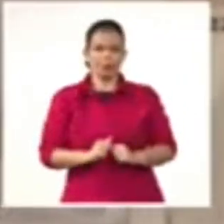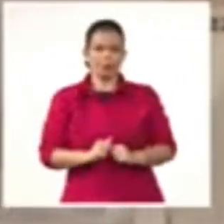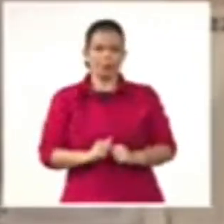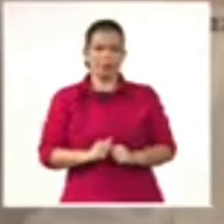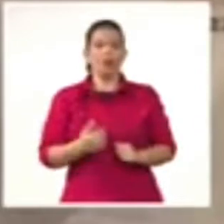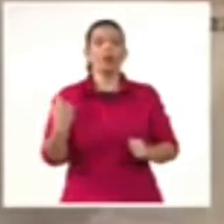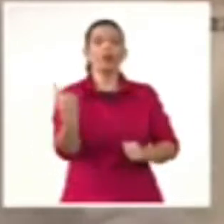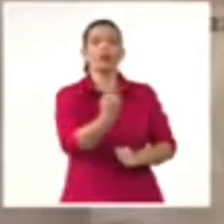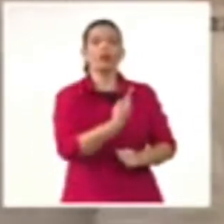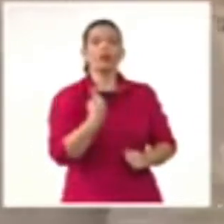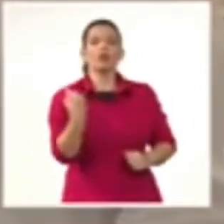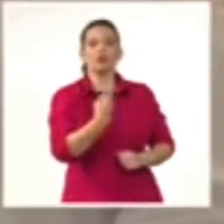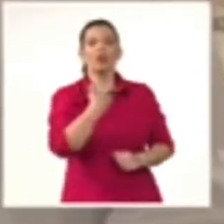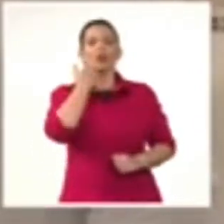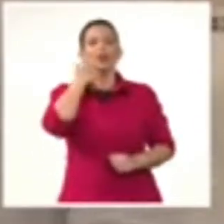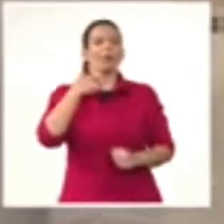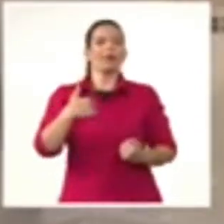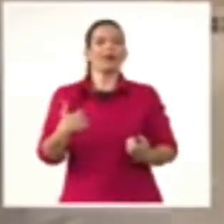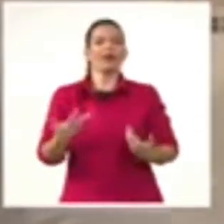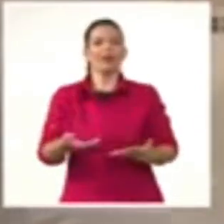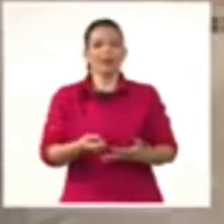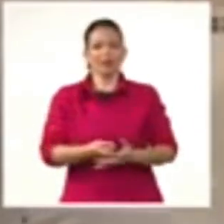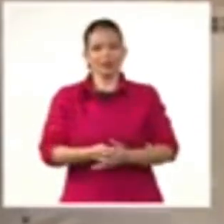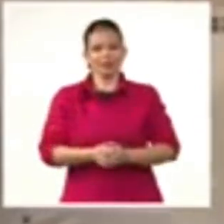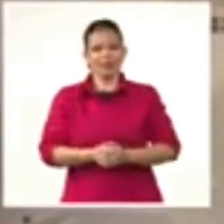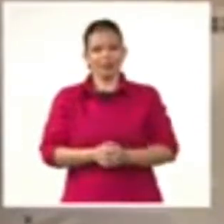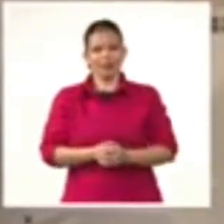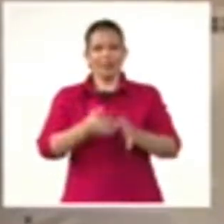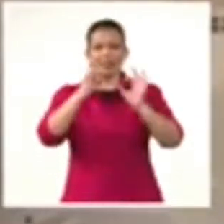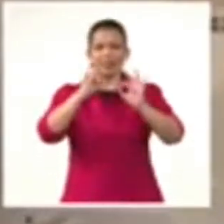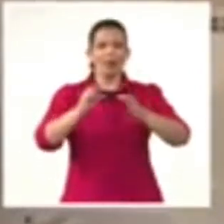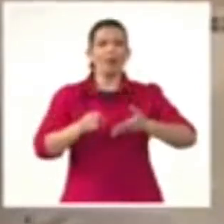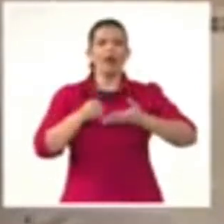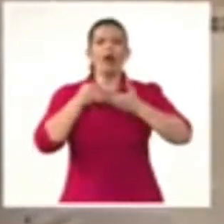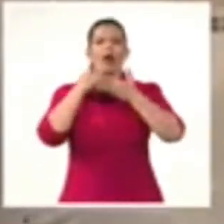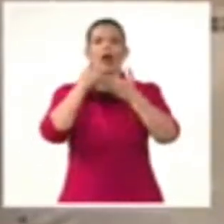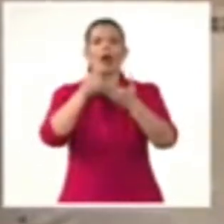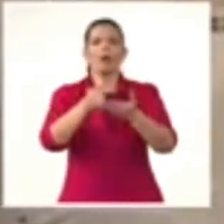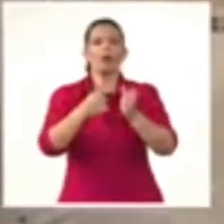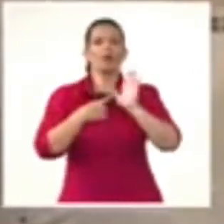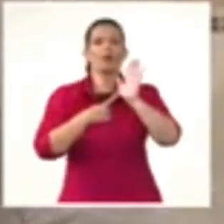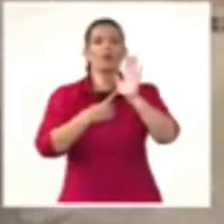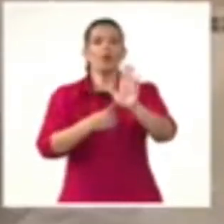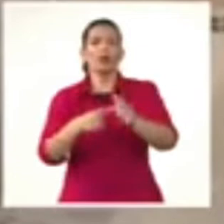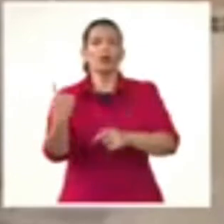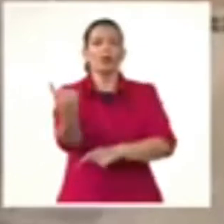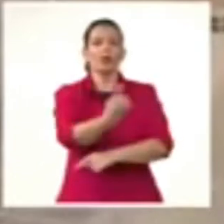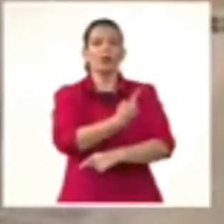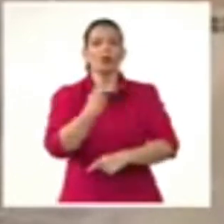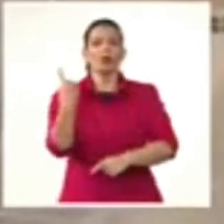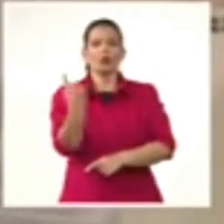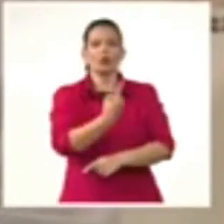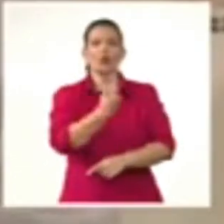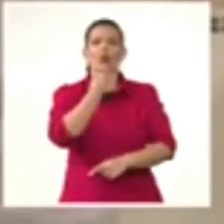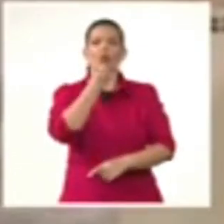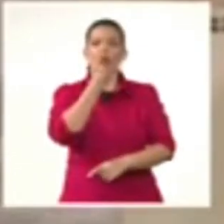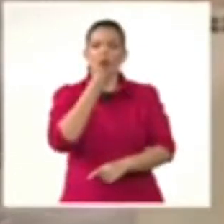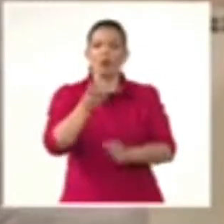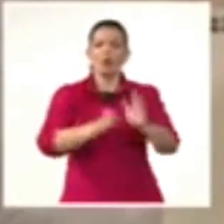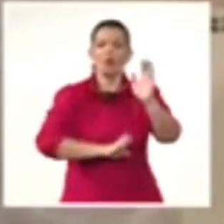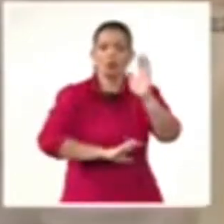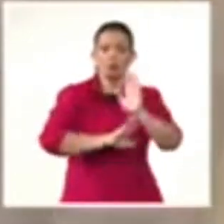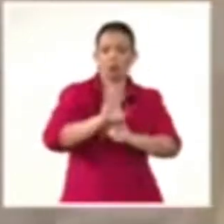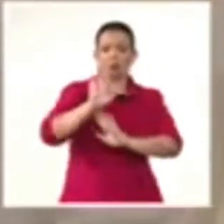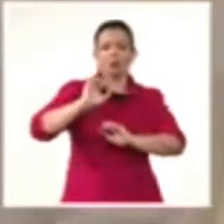también la posibilidad que tiene ese mundo de probar que hay espacio para todas las ideas y sistemas políticos, para que